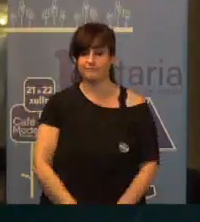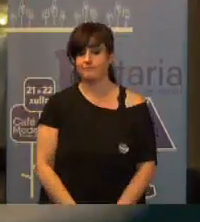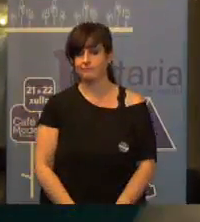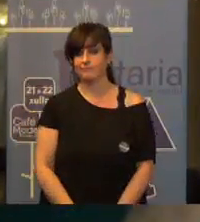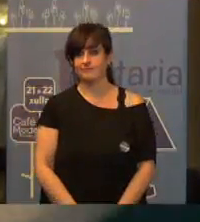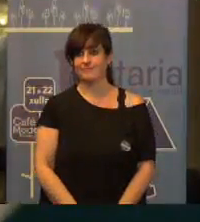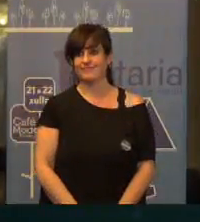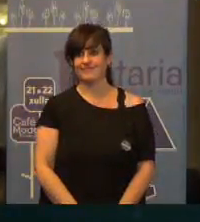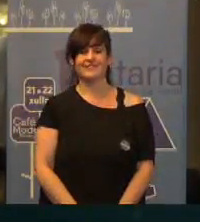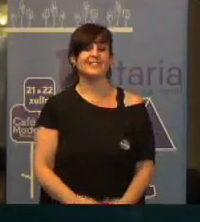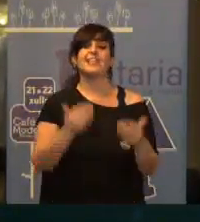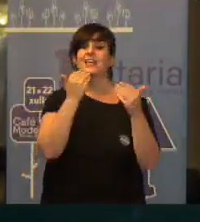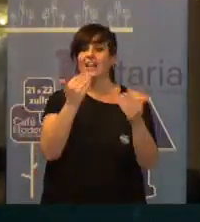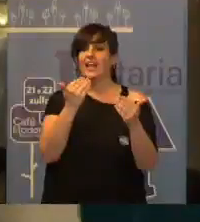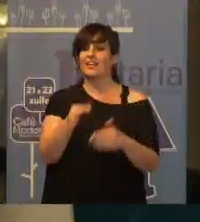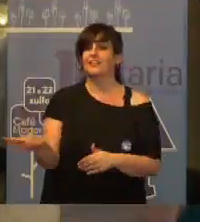eu.